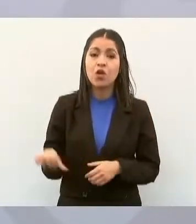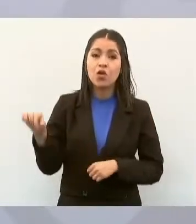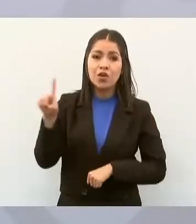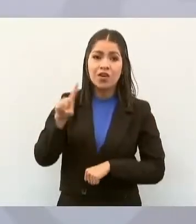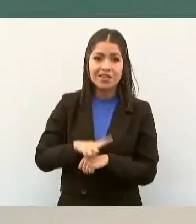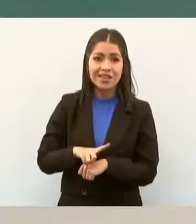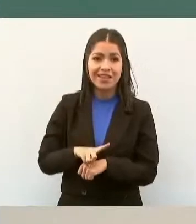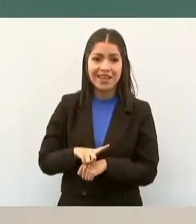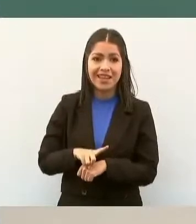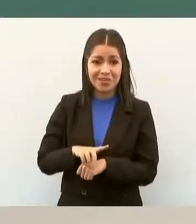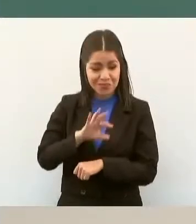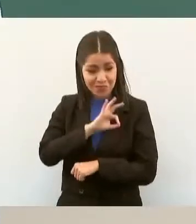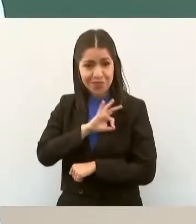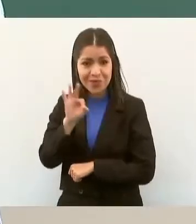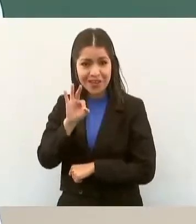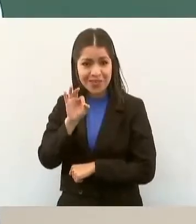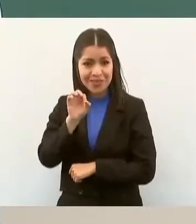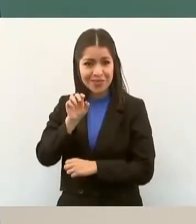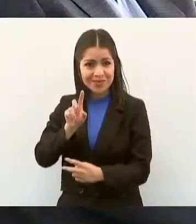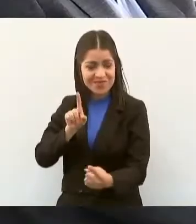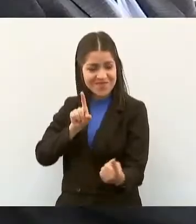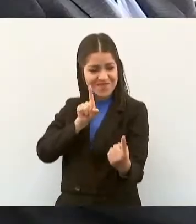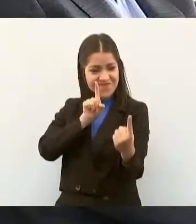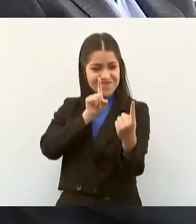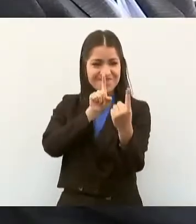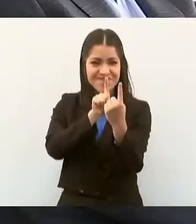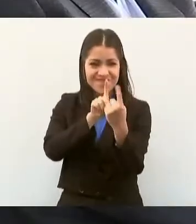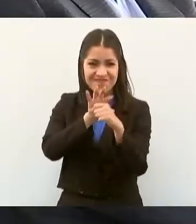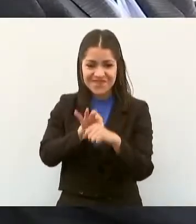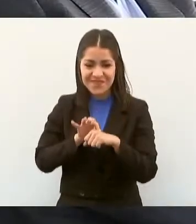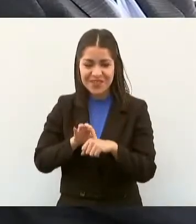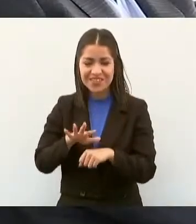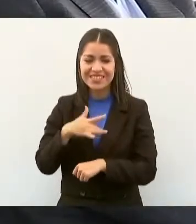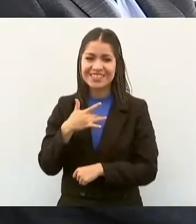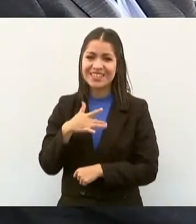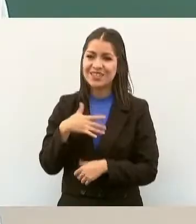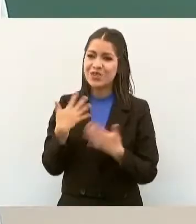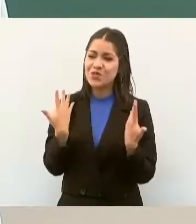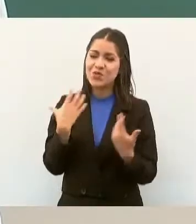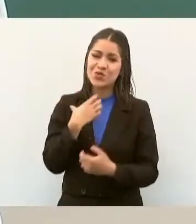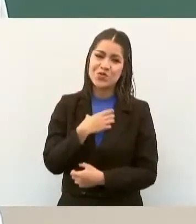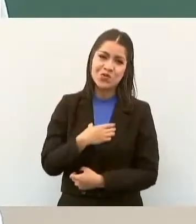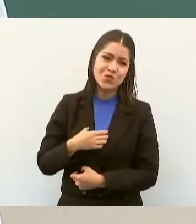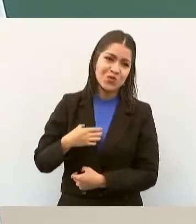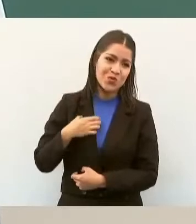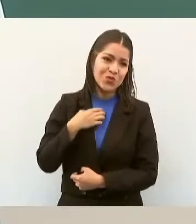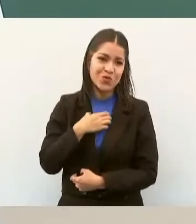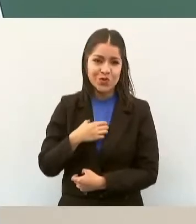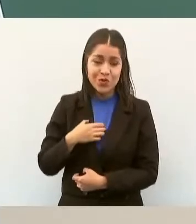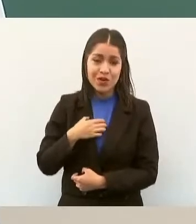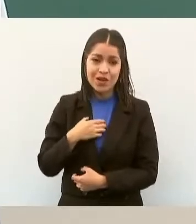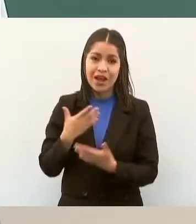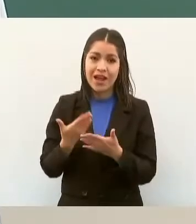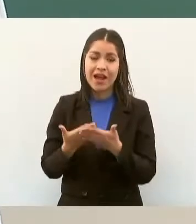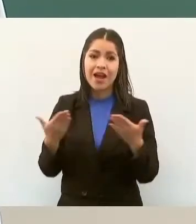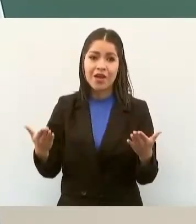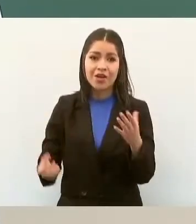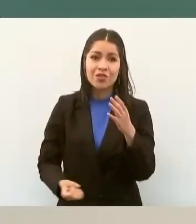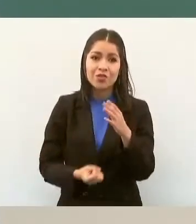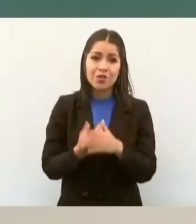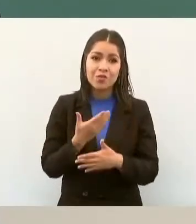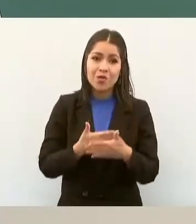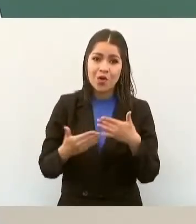lo puedo hacer y me siento muy afortunada. Vamos por el nuevo modelo de atención